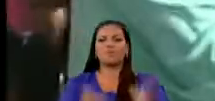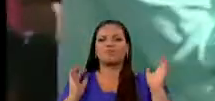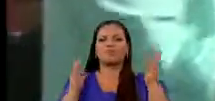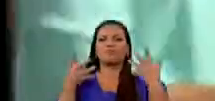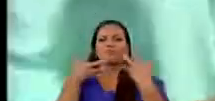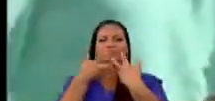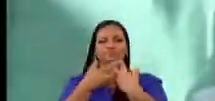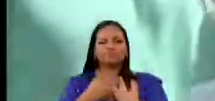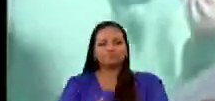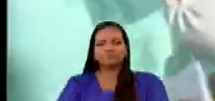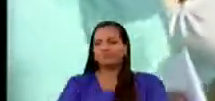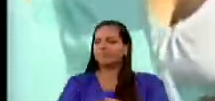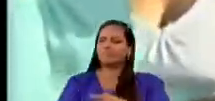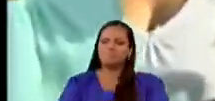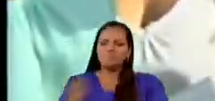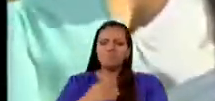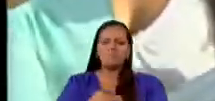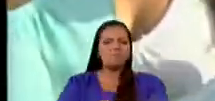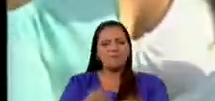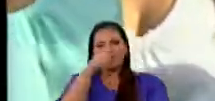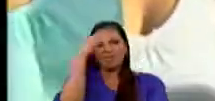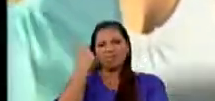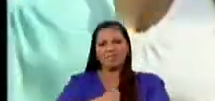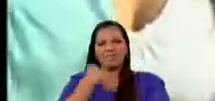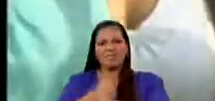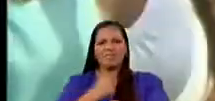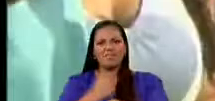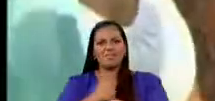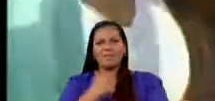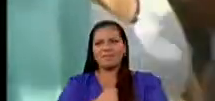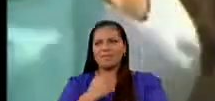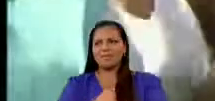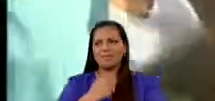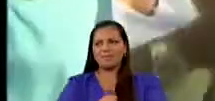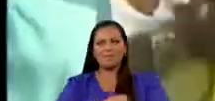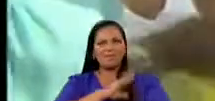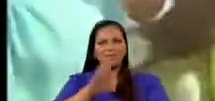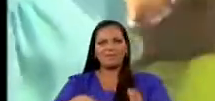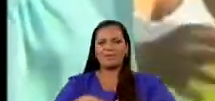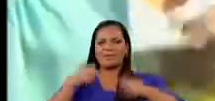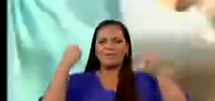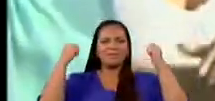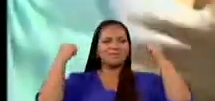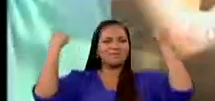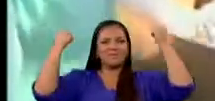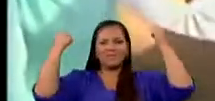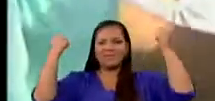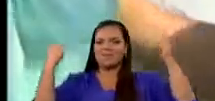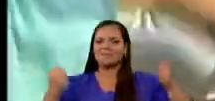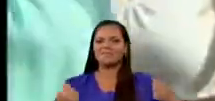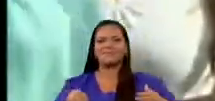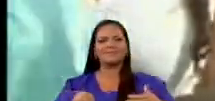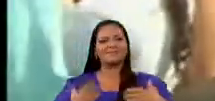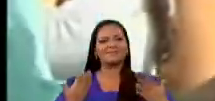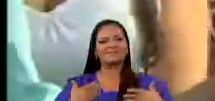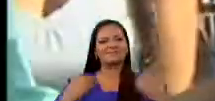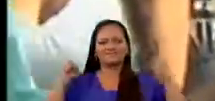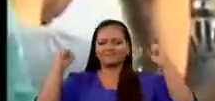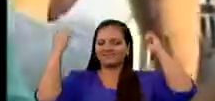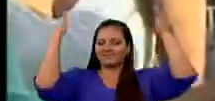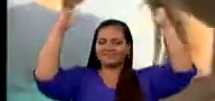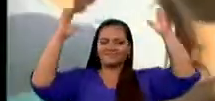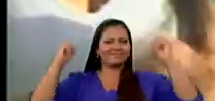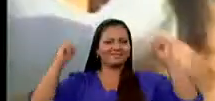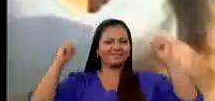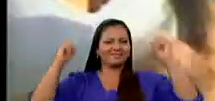es, sí, pues nos sentimos muy contentos aquí en el barrio Las Palmas. ¡Viva Las Palmas! ¡Viva ese premio! ¡Eso es! Son $20,000, mi gente. Está contenta, está